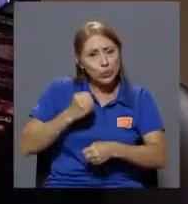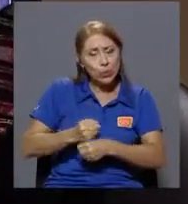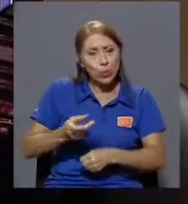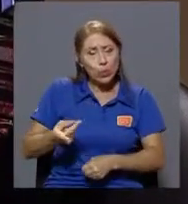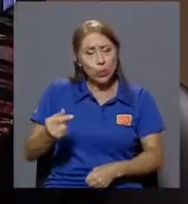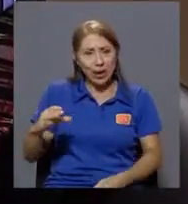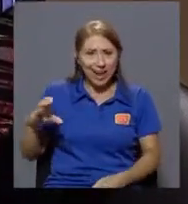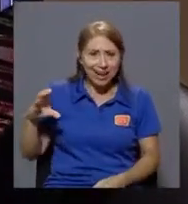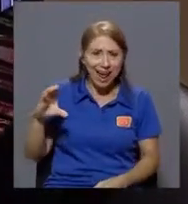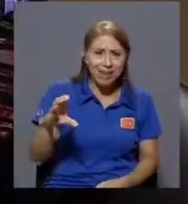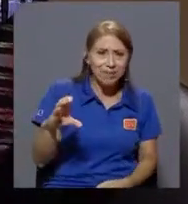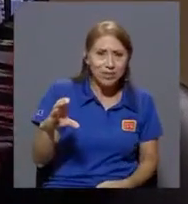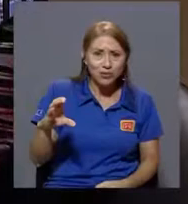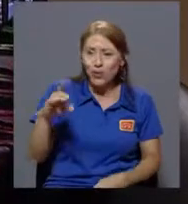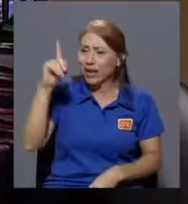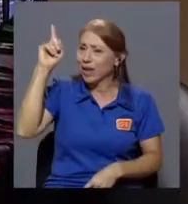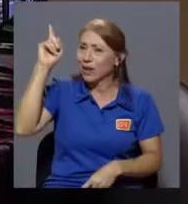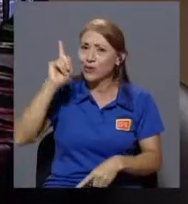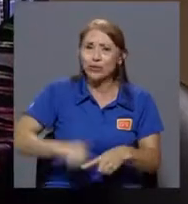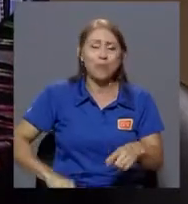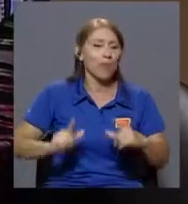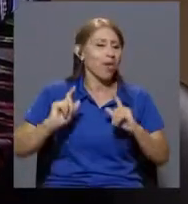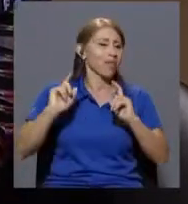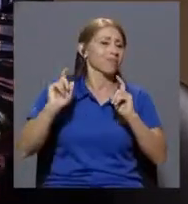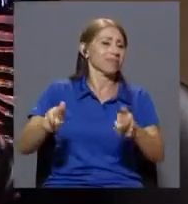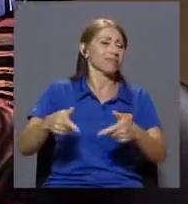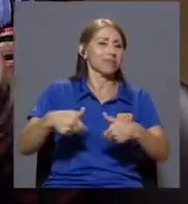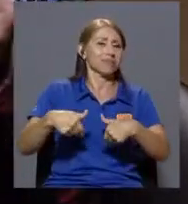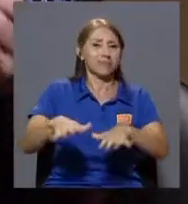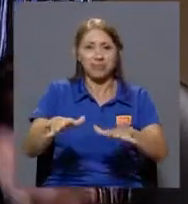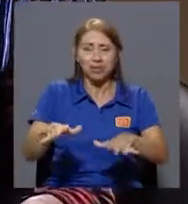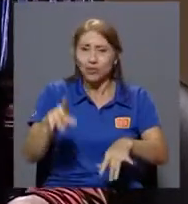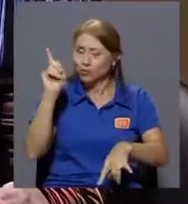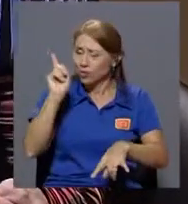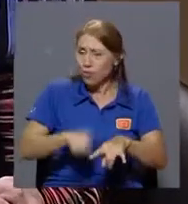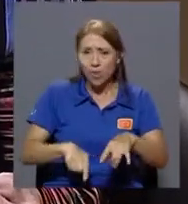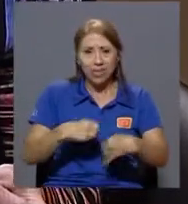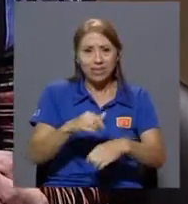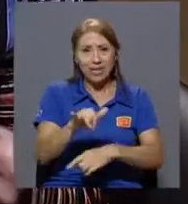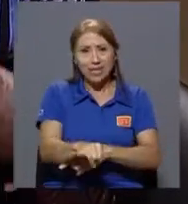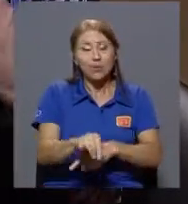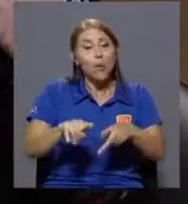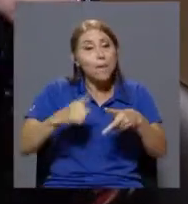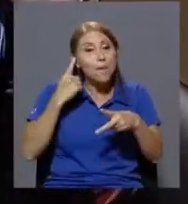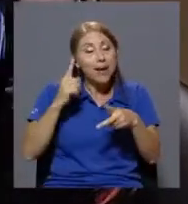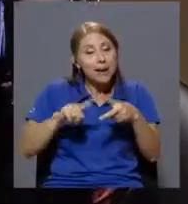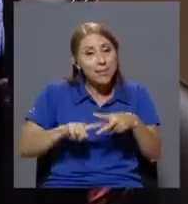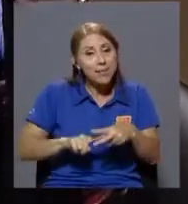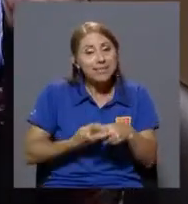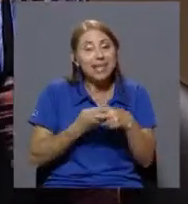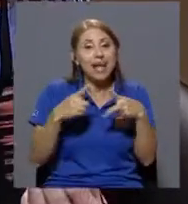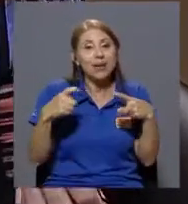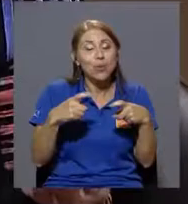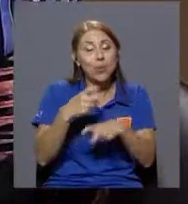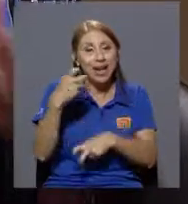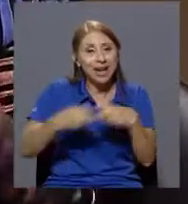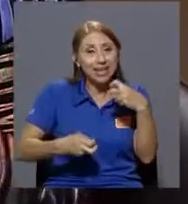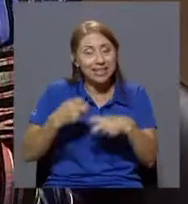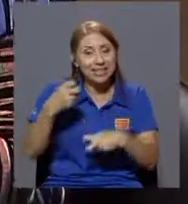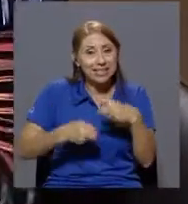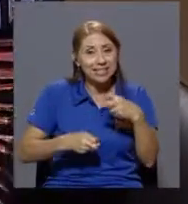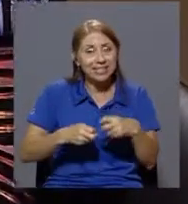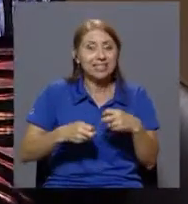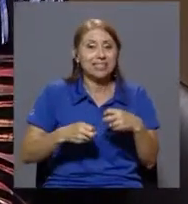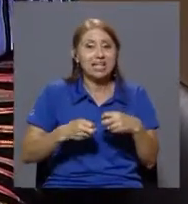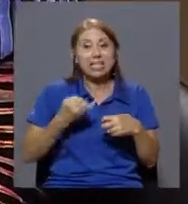sentido tirarlo por la borda y meternos en una crisis a la que nos puede conducir la